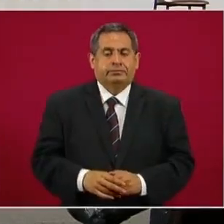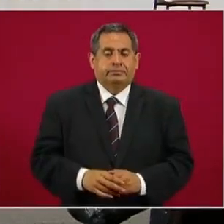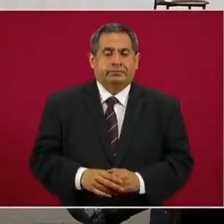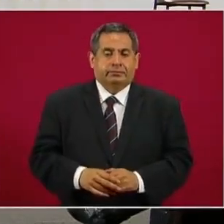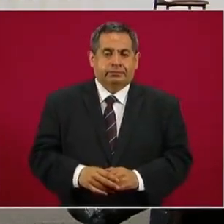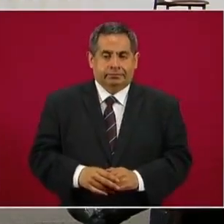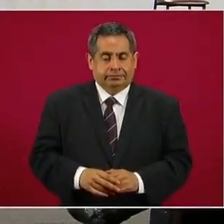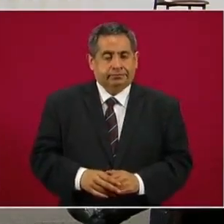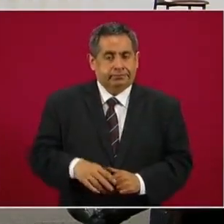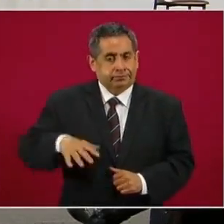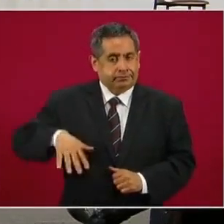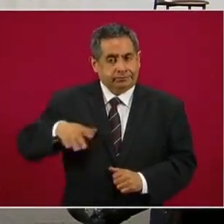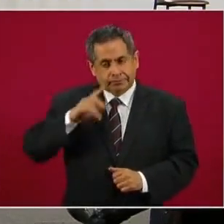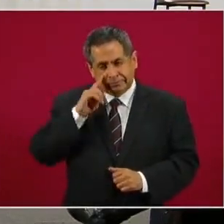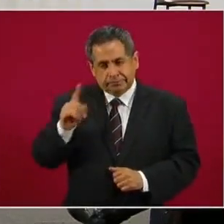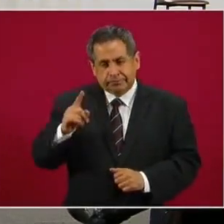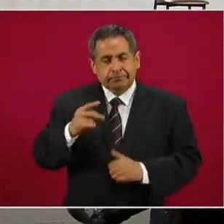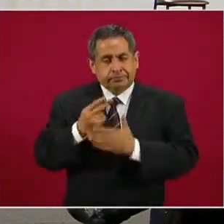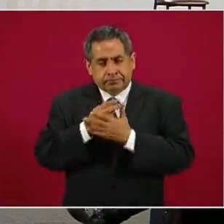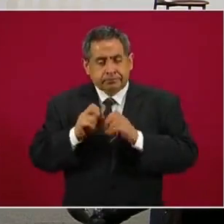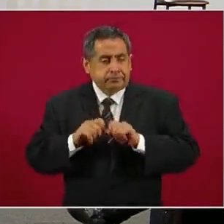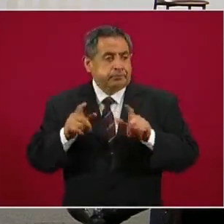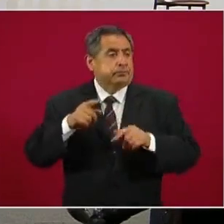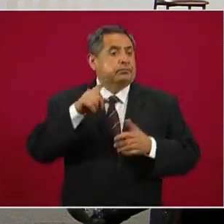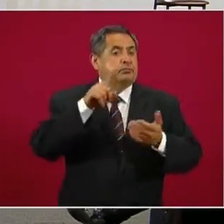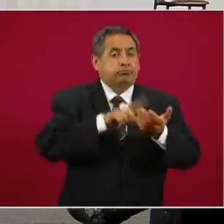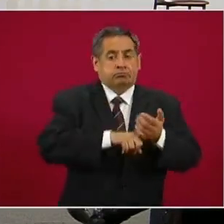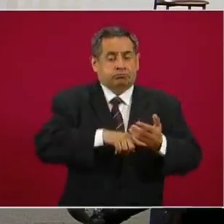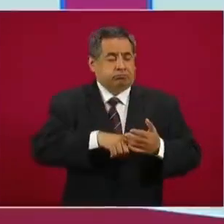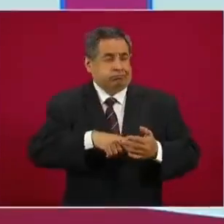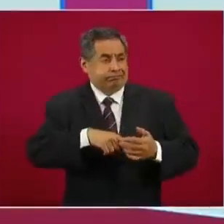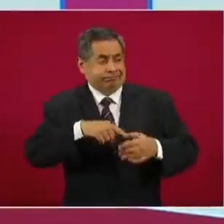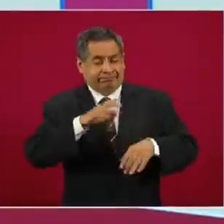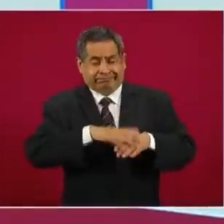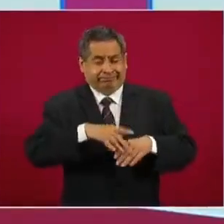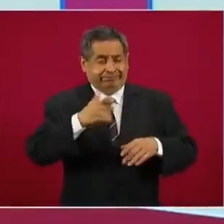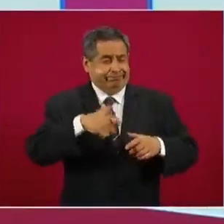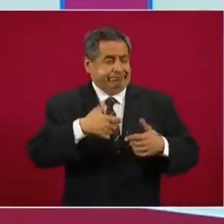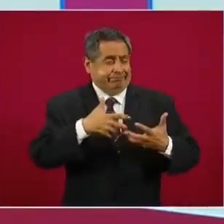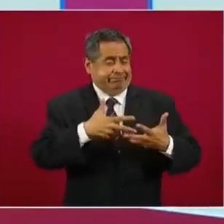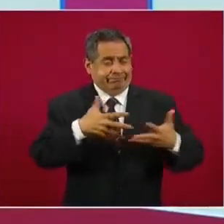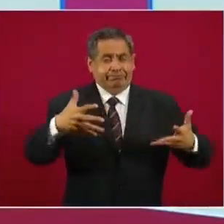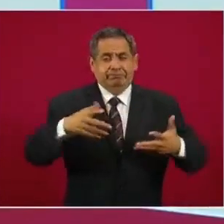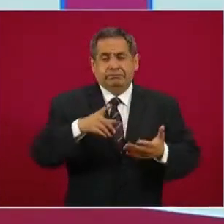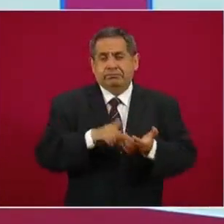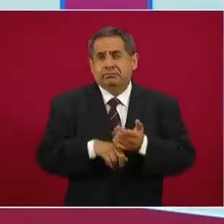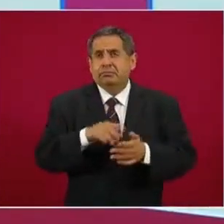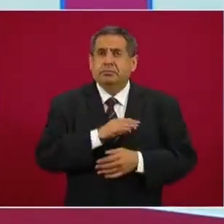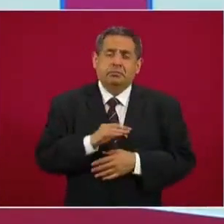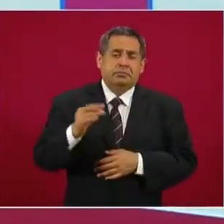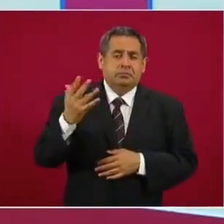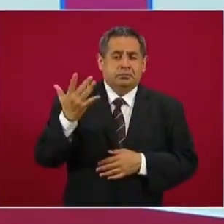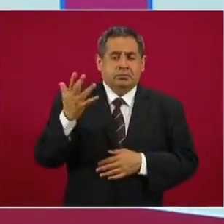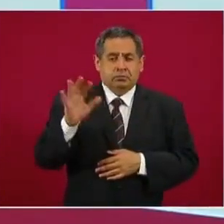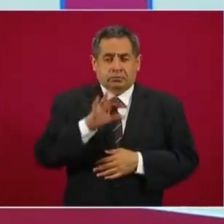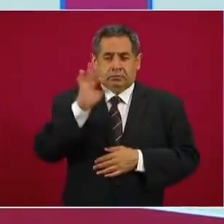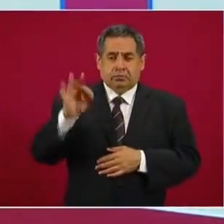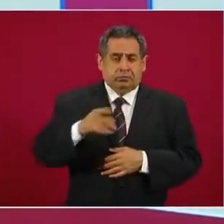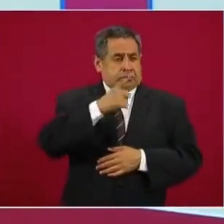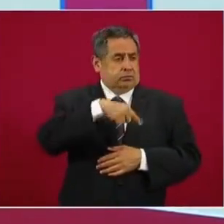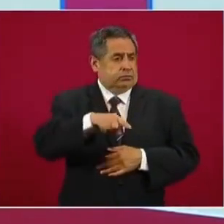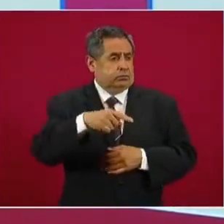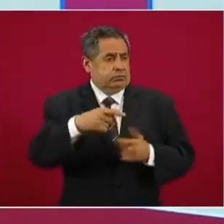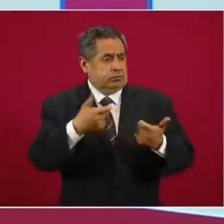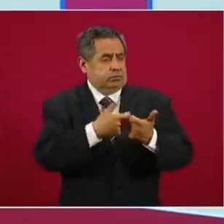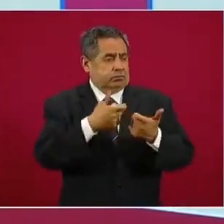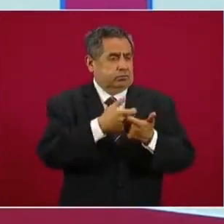veíamos en las gráficas de al principio, los grandes contribuyentes representan poquito arriba del 50%